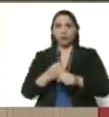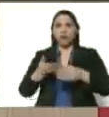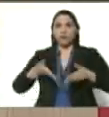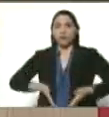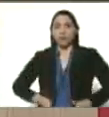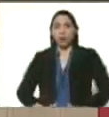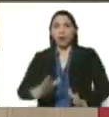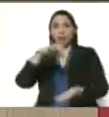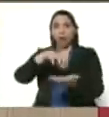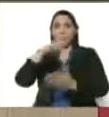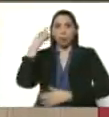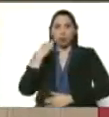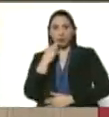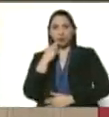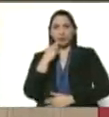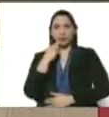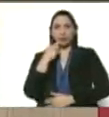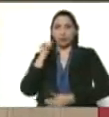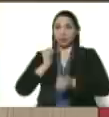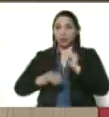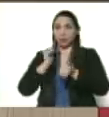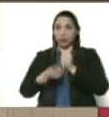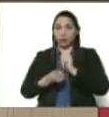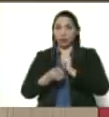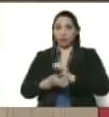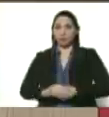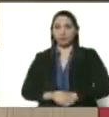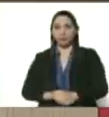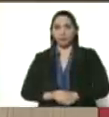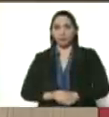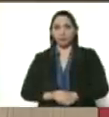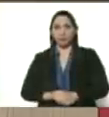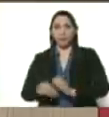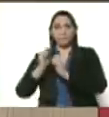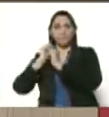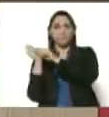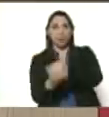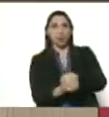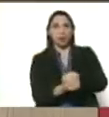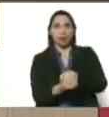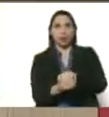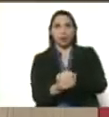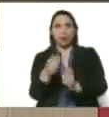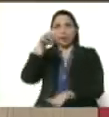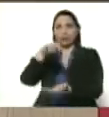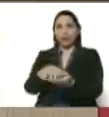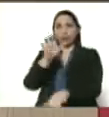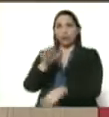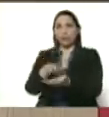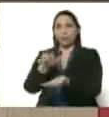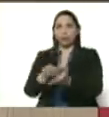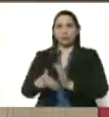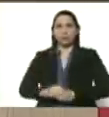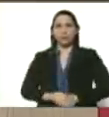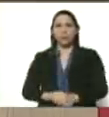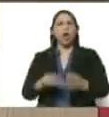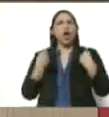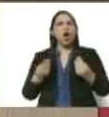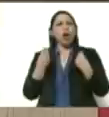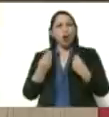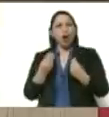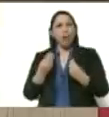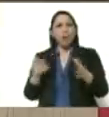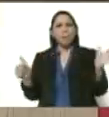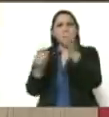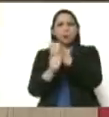estado Bolívar, es deportista de la Academia Rockies Béisbol en el estado Nueva Esparta. ¿Cómo llegamos a este